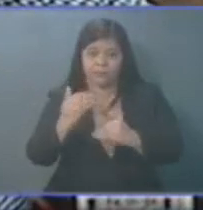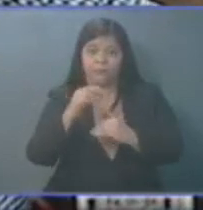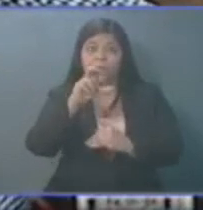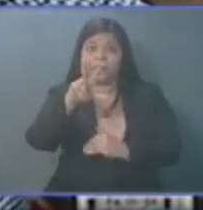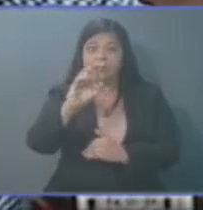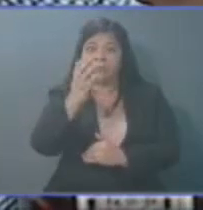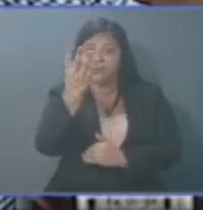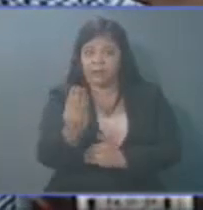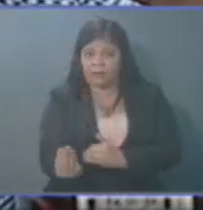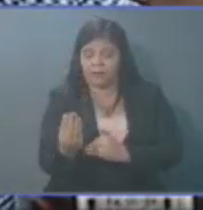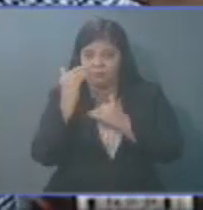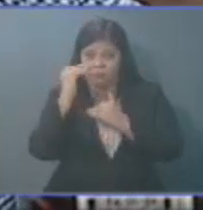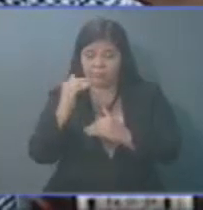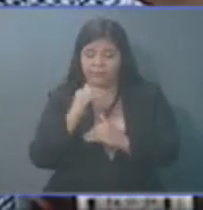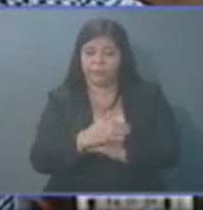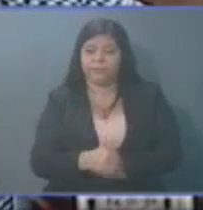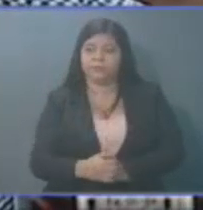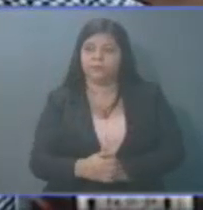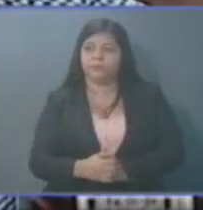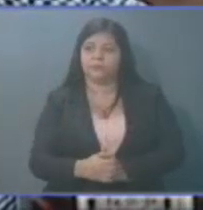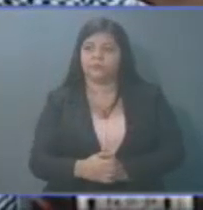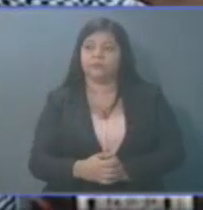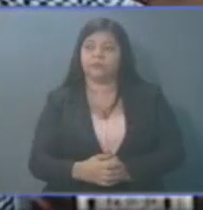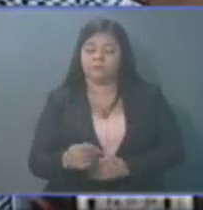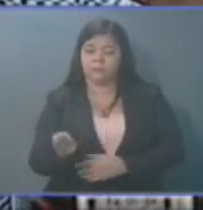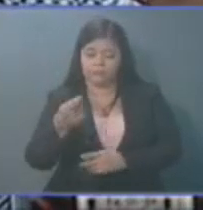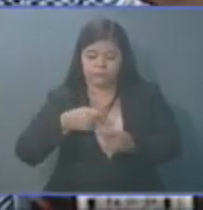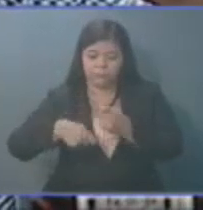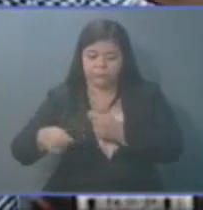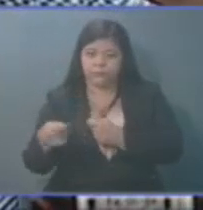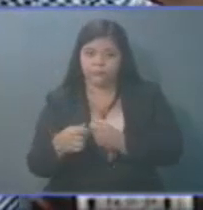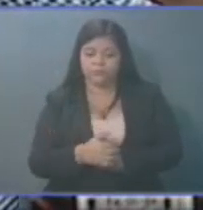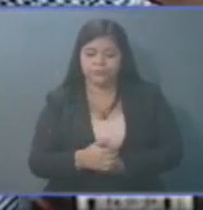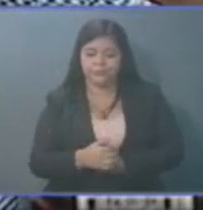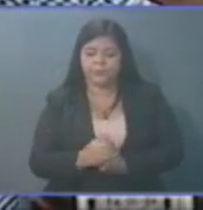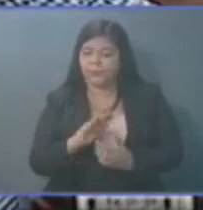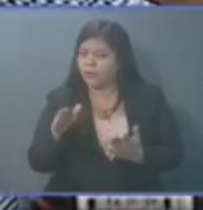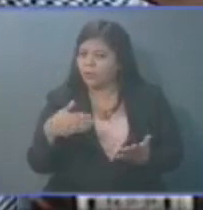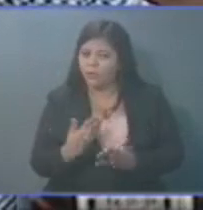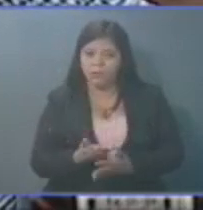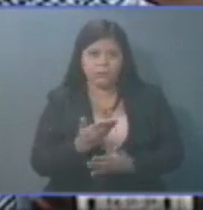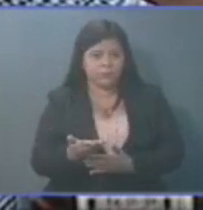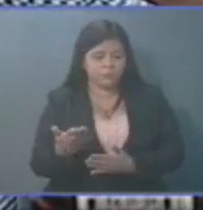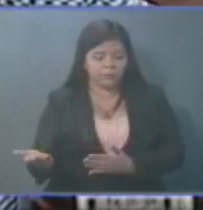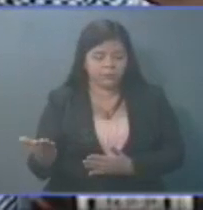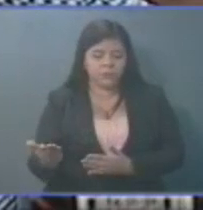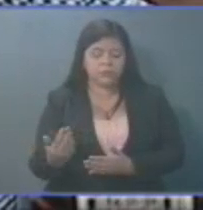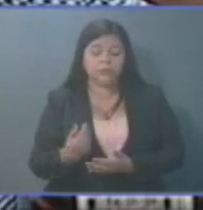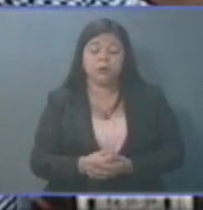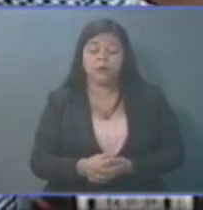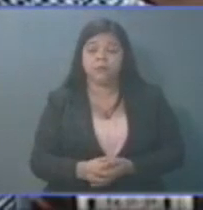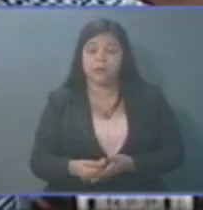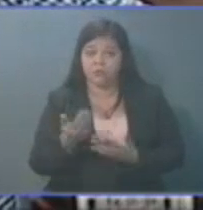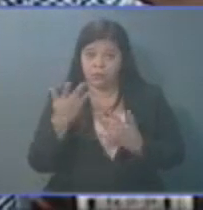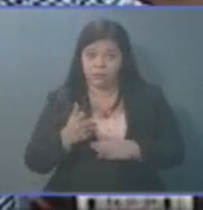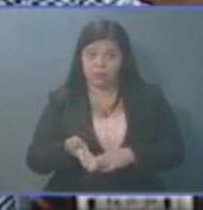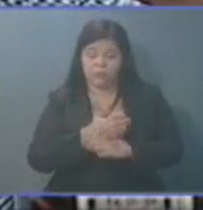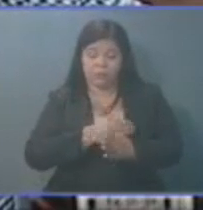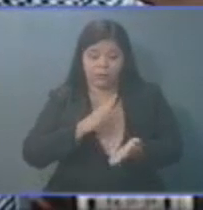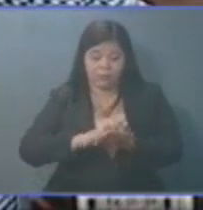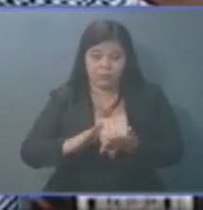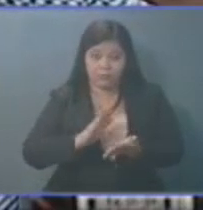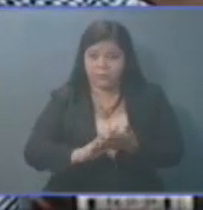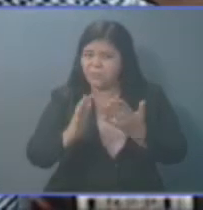días calendario. El traspaso de todos los bienes muebles e inmuebles adquiridos